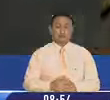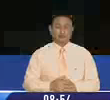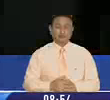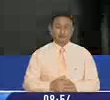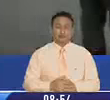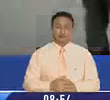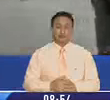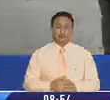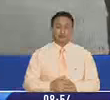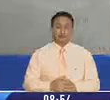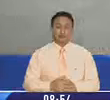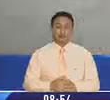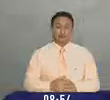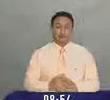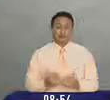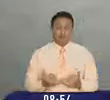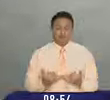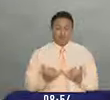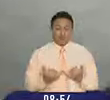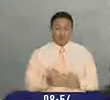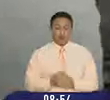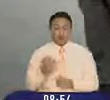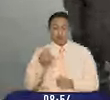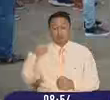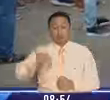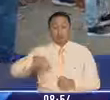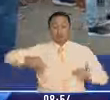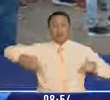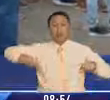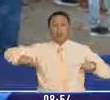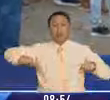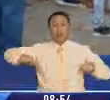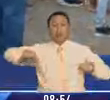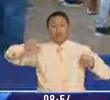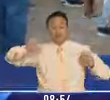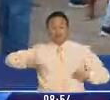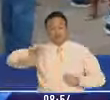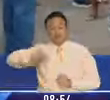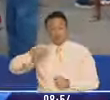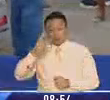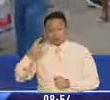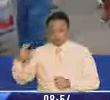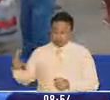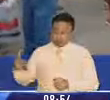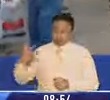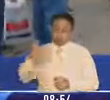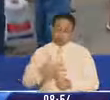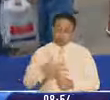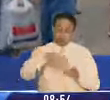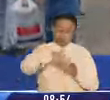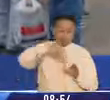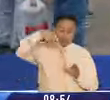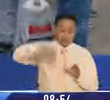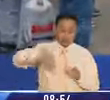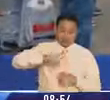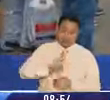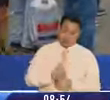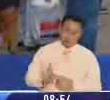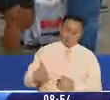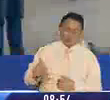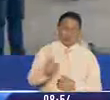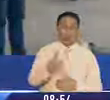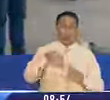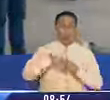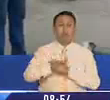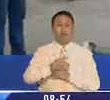lugar. Por ahora, lo único que saben es que una motocicleta con 2 sujetos a bordo llegó hasta la peluquería. El copiloto se bajó